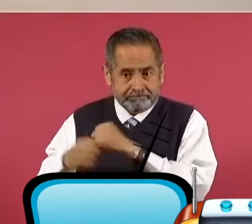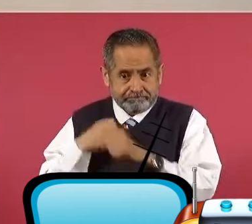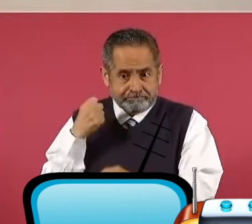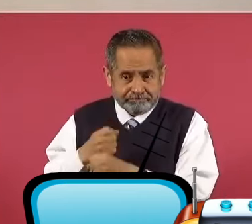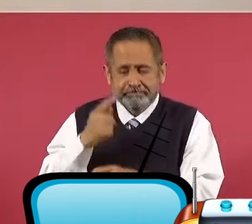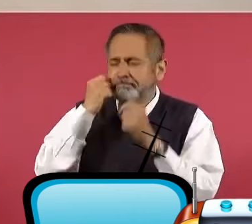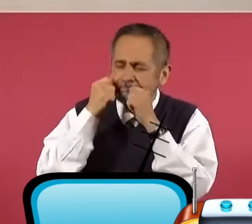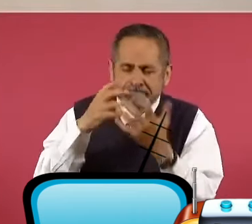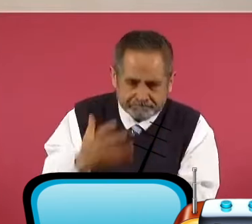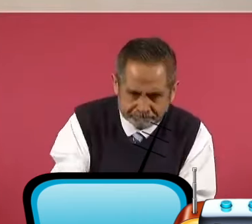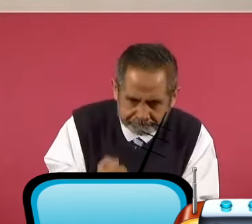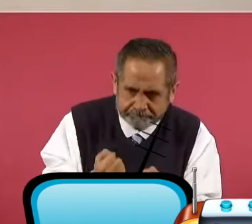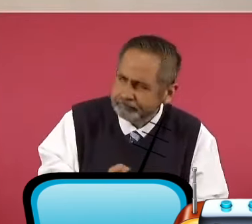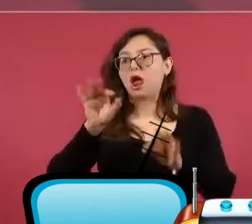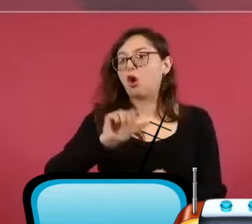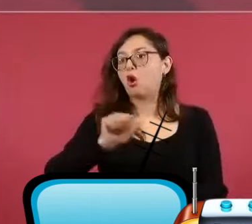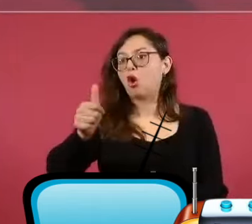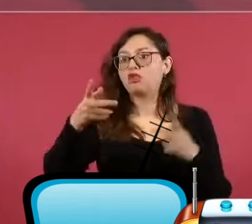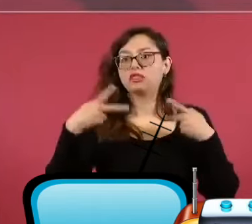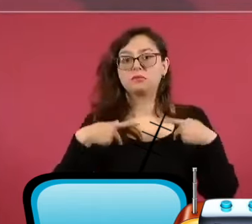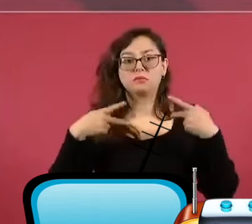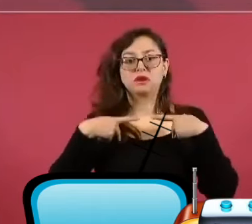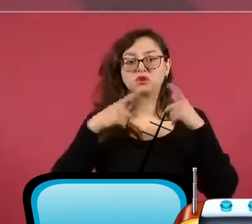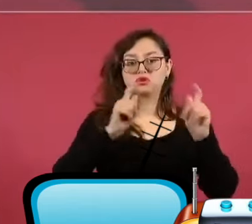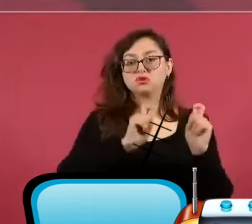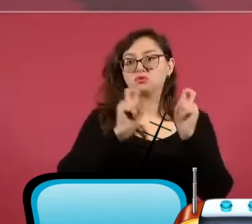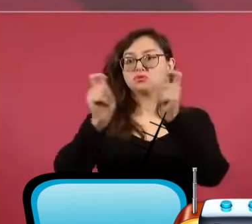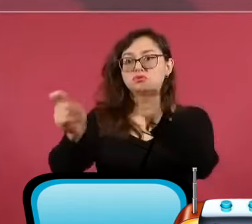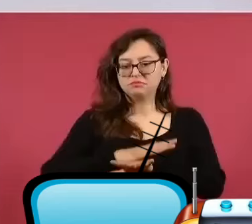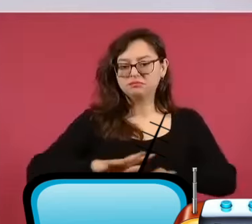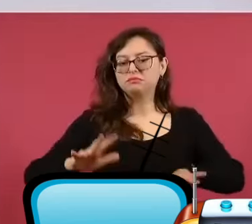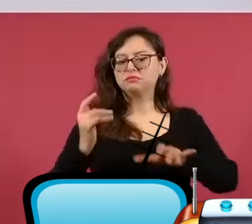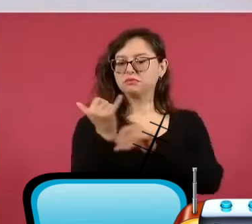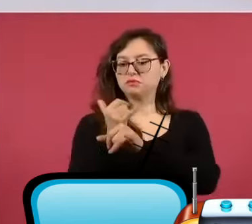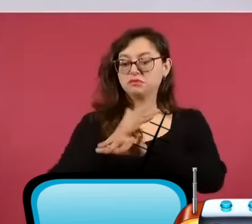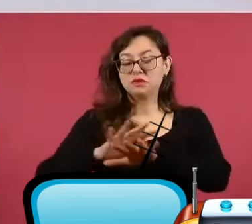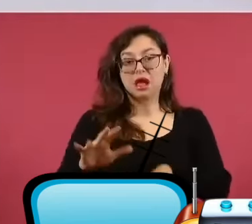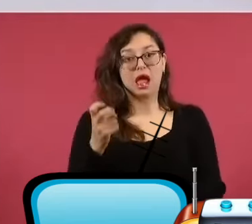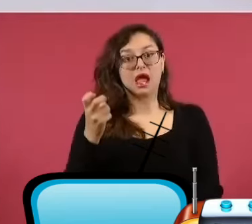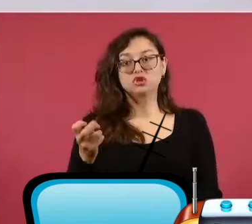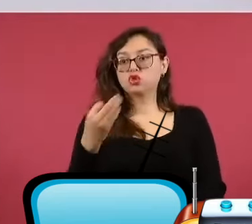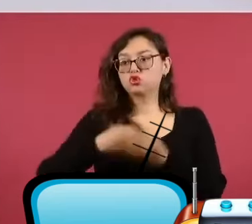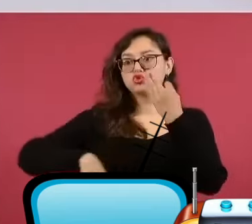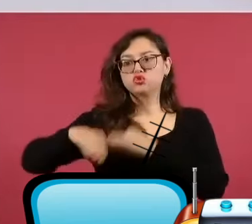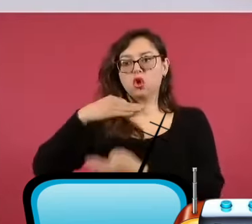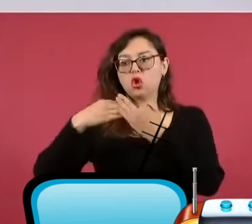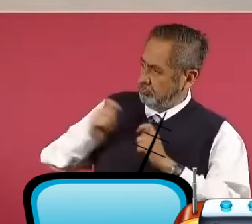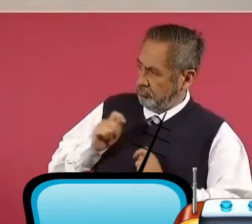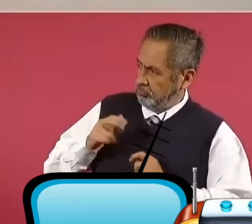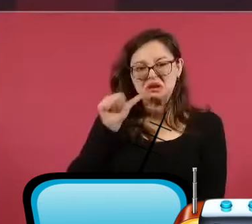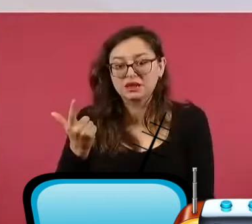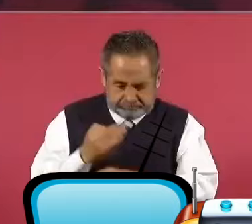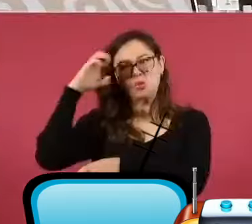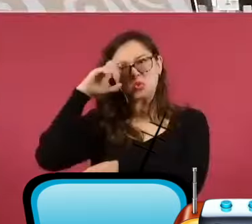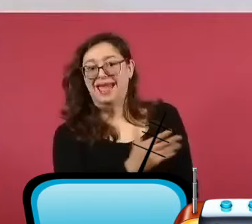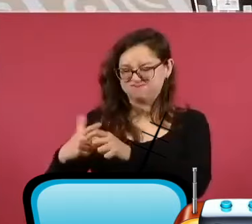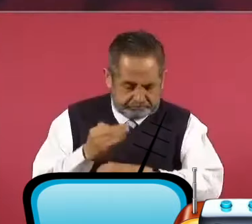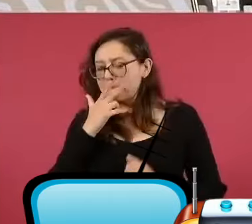unidos, a pesar de que al término de su mandato, López Obrador irá a Palenque, Chiapas, y ella se quedará en la Ciudad de México con su